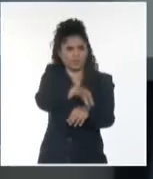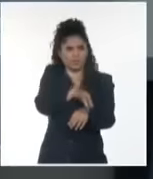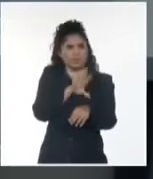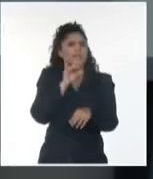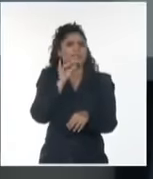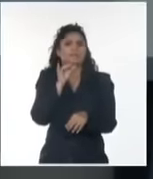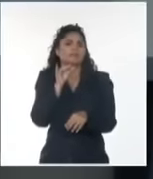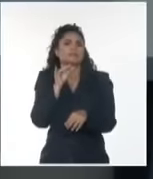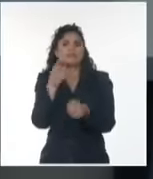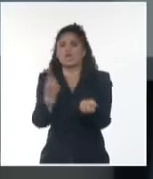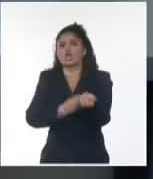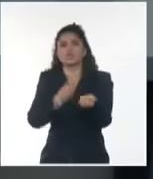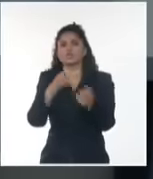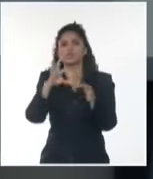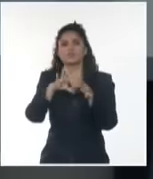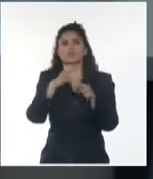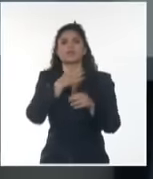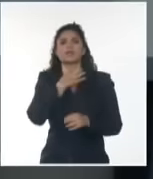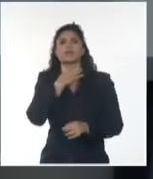es